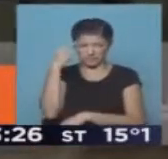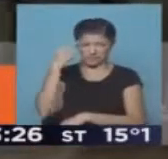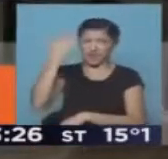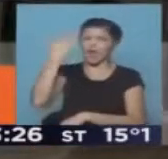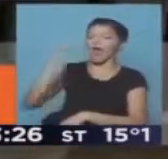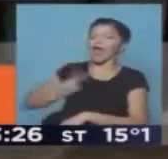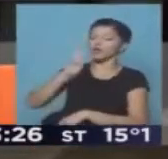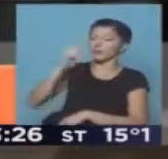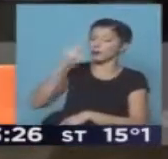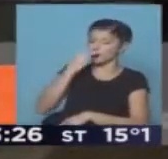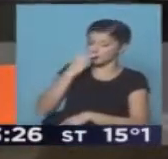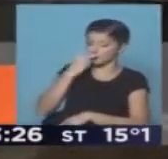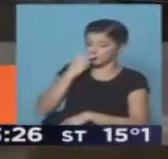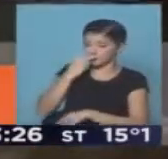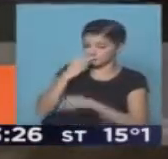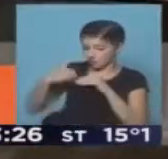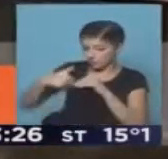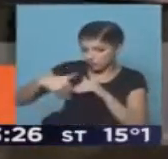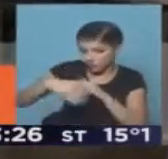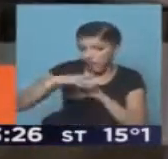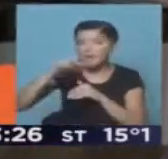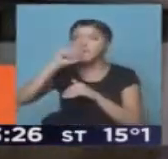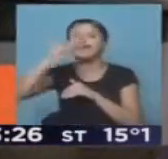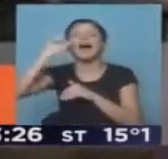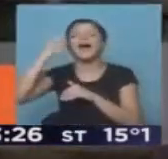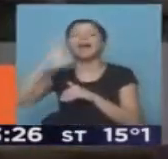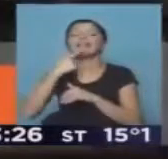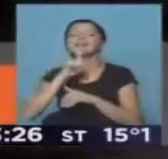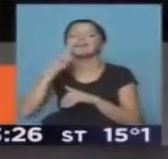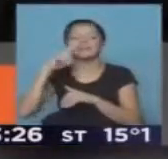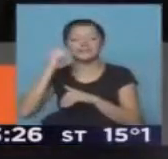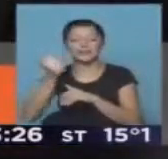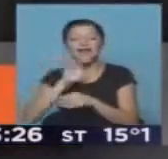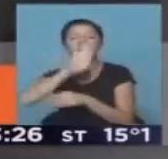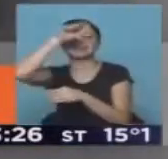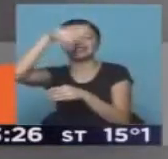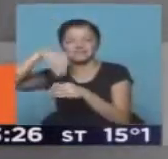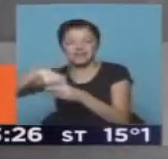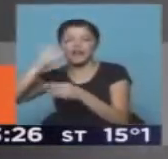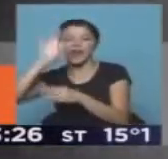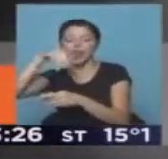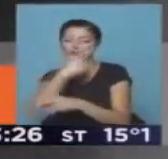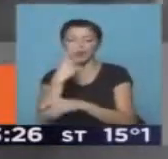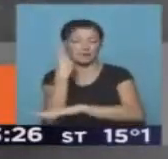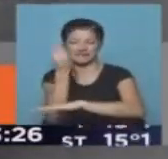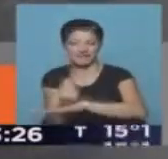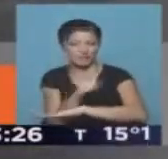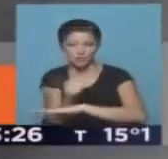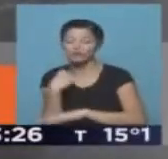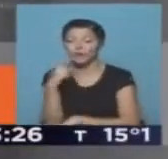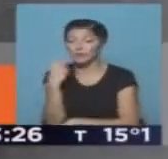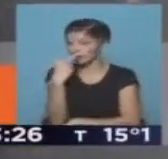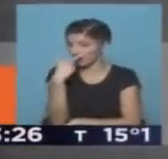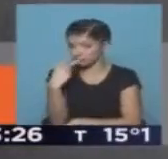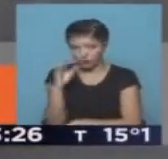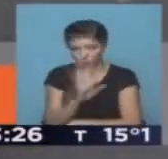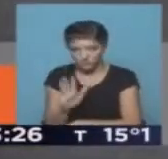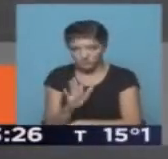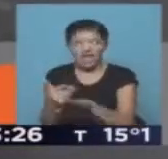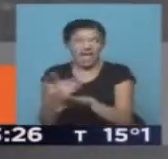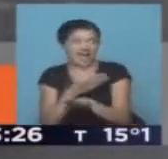palestina es miembro observador de naciones unidas no tiene una banca antes ni siquiera existía para naciones